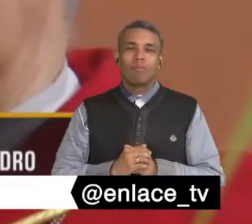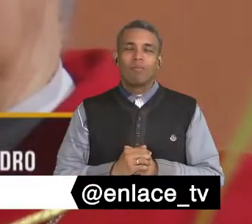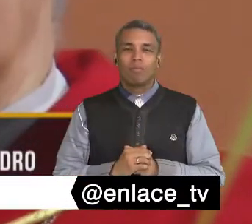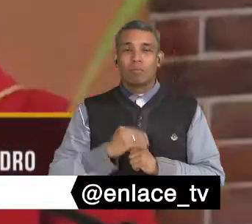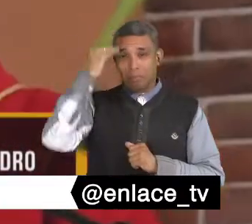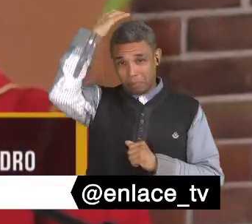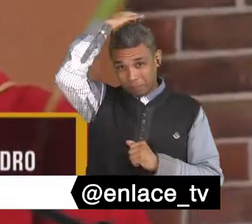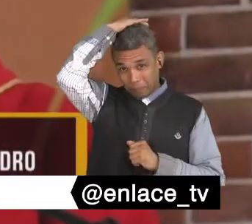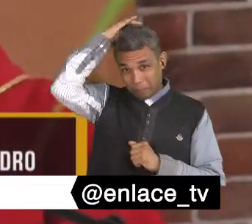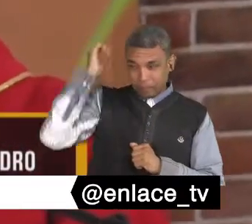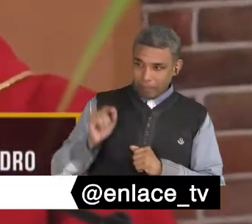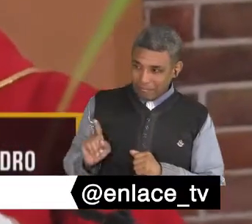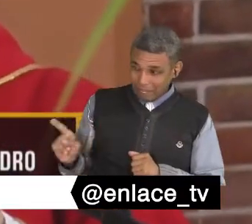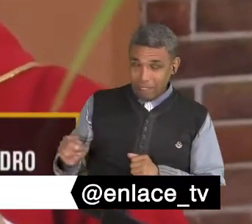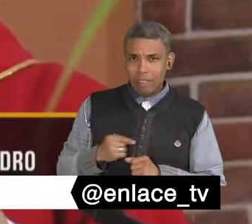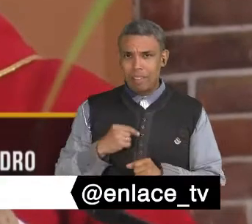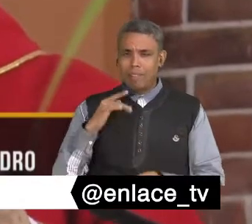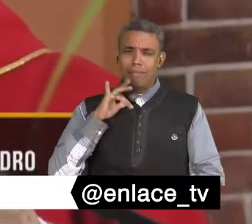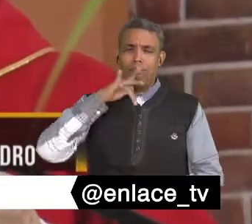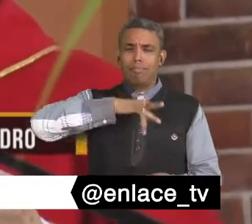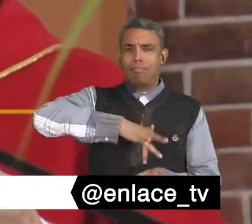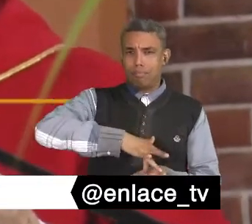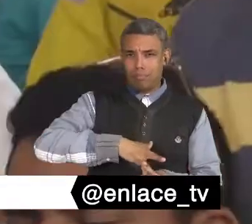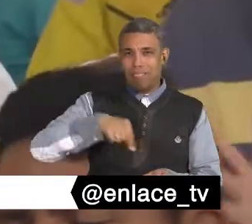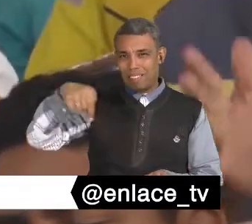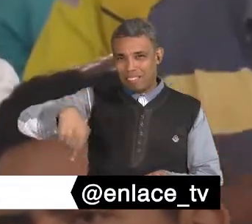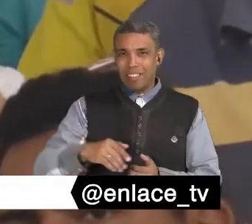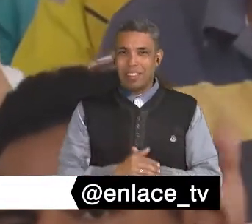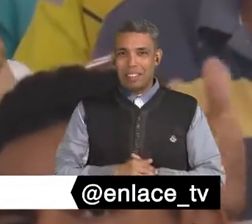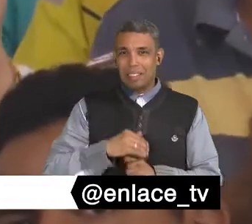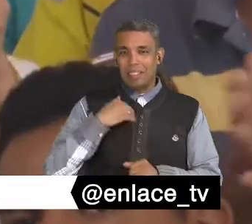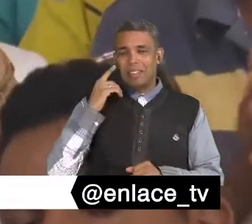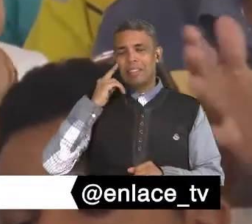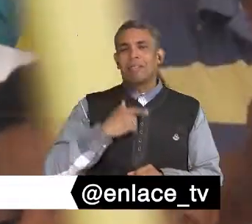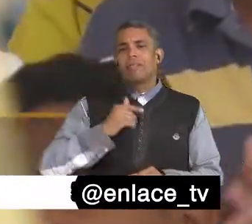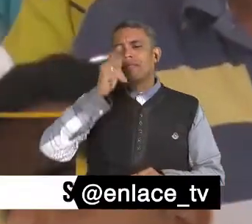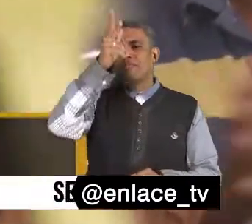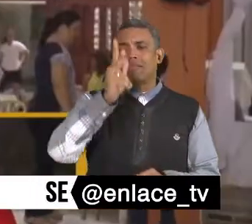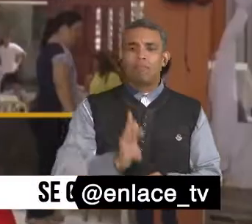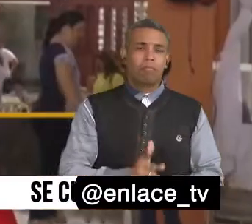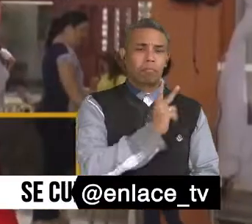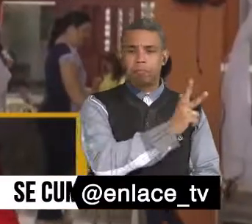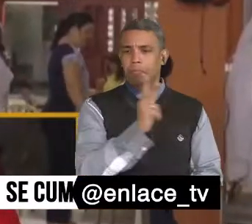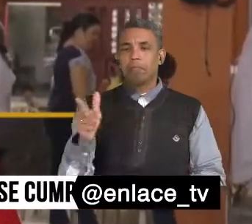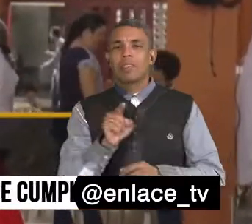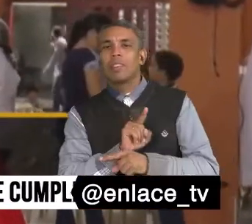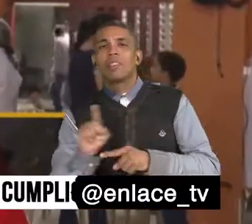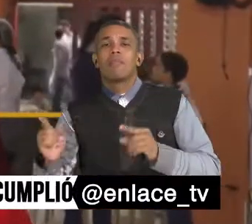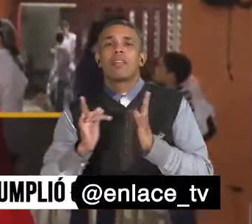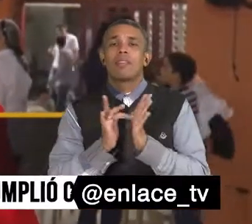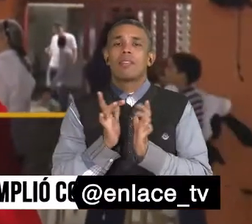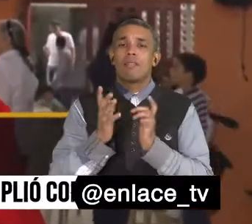Castrillón Pizano, obispo de Barranca Bermeja, dio inicio a la Semana Santa en esta diócesis con la bendición de Ramos. Es el inicio